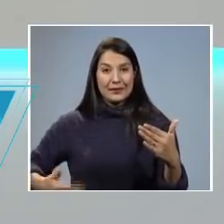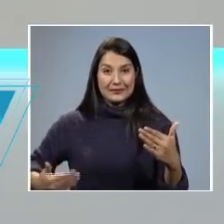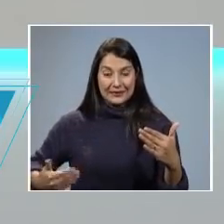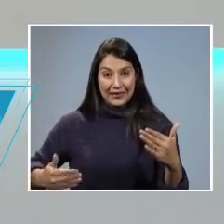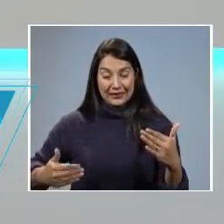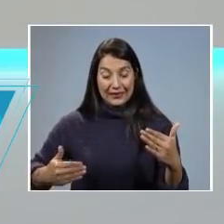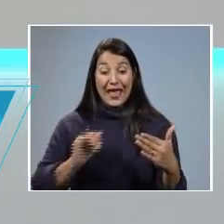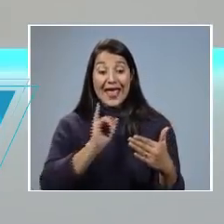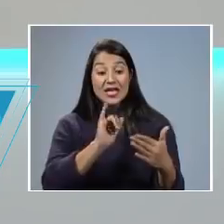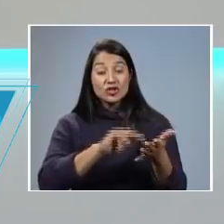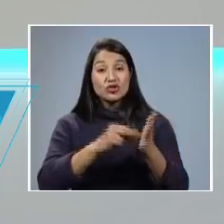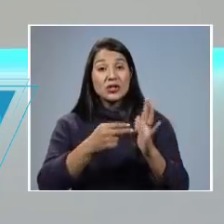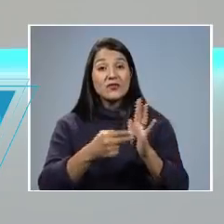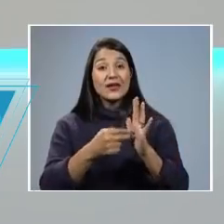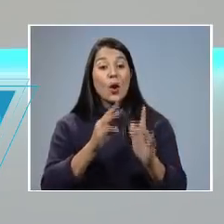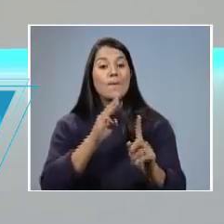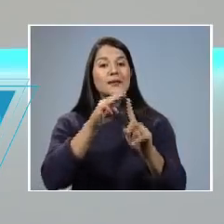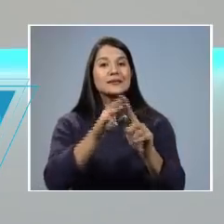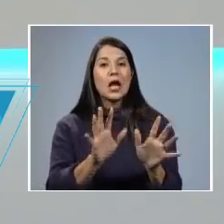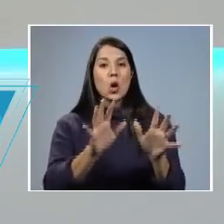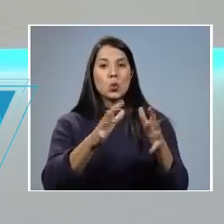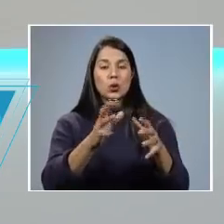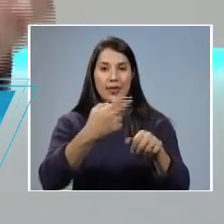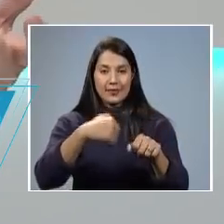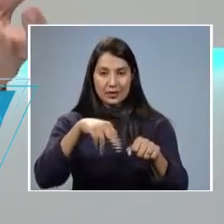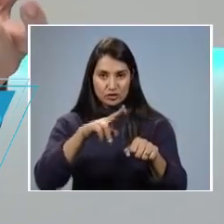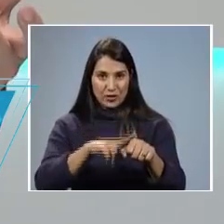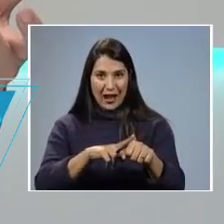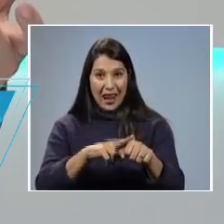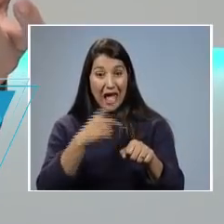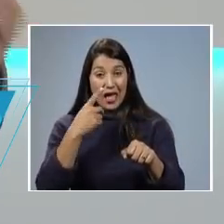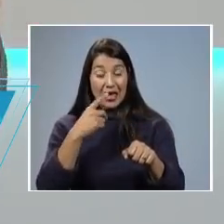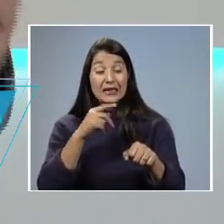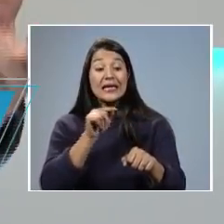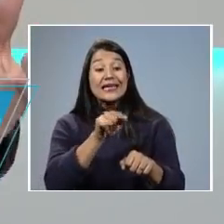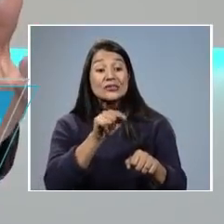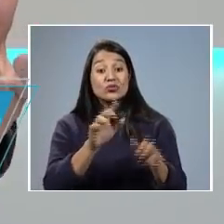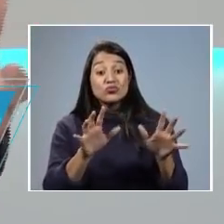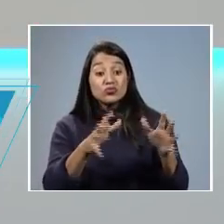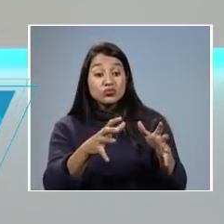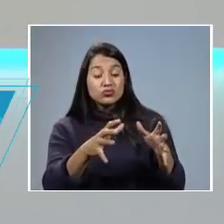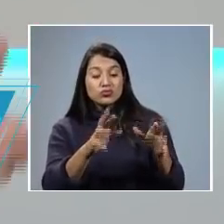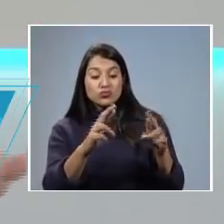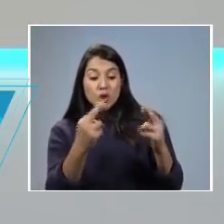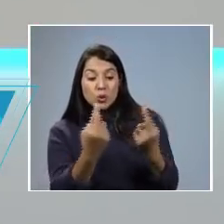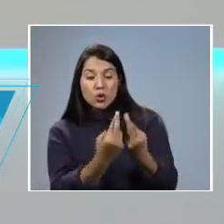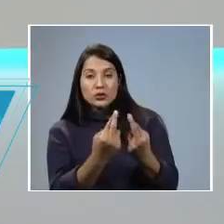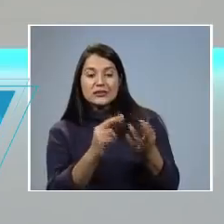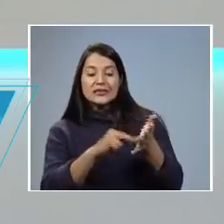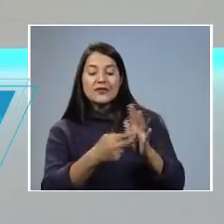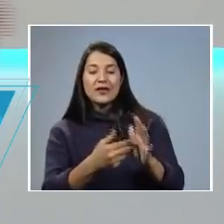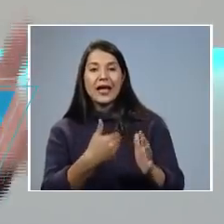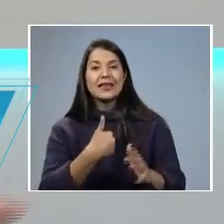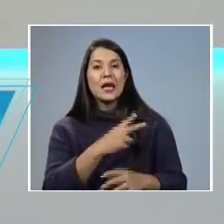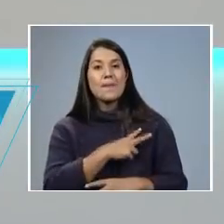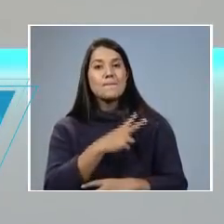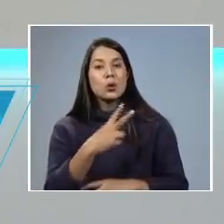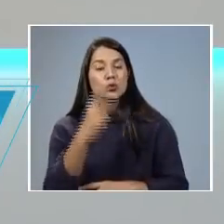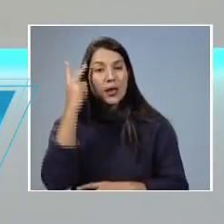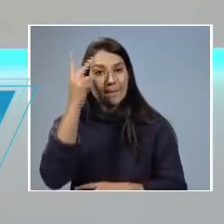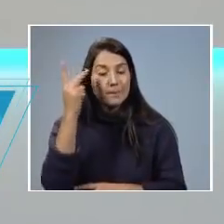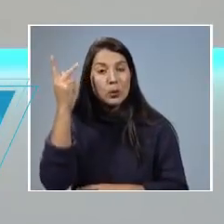sería un mensaje de unidad nacional. Sería un mensaje de que hay una voluntad política o que debe haber